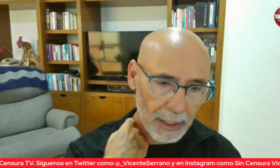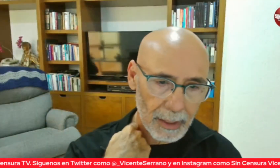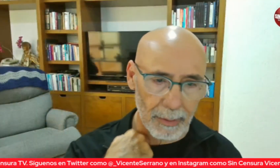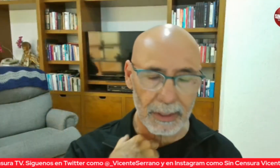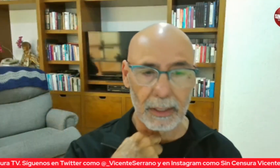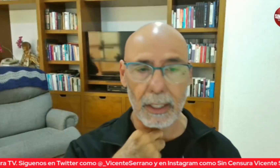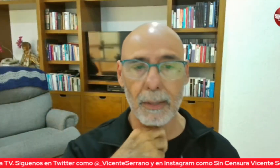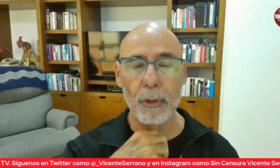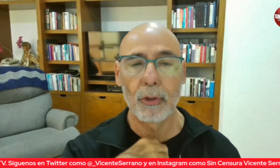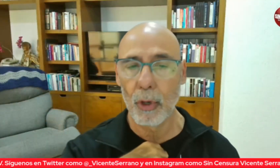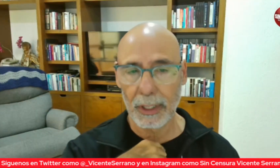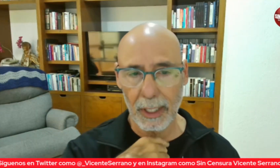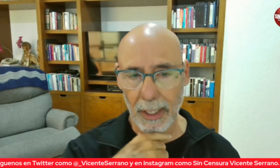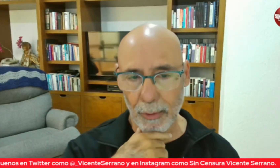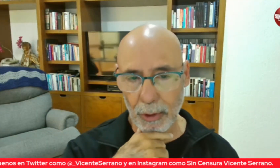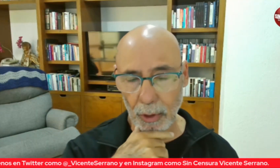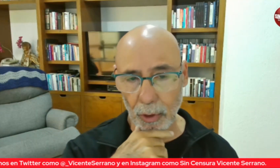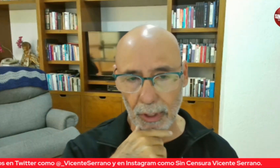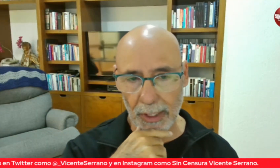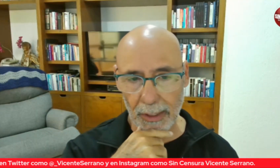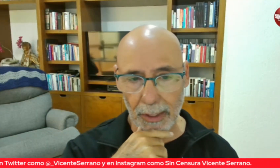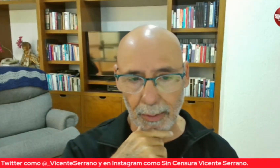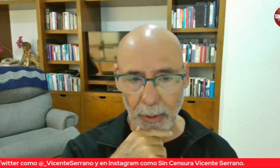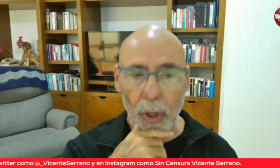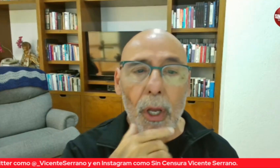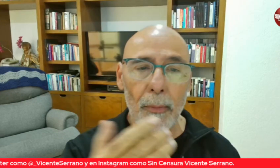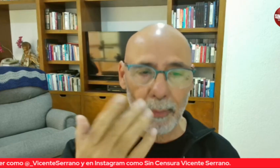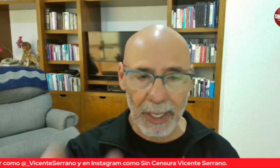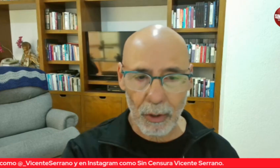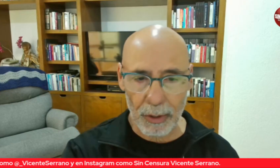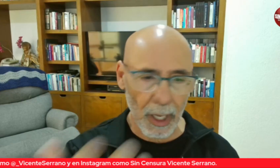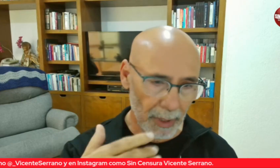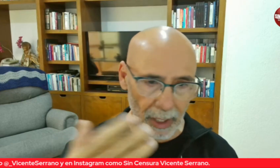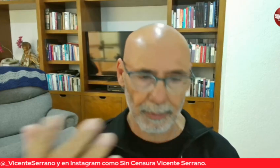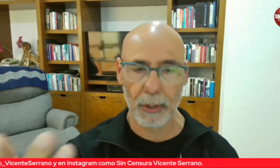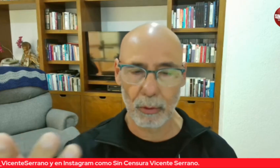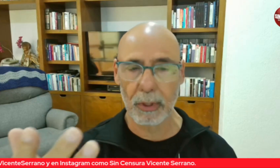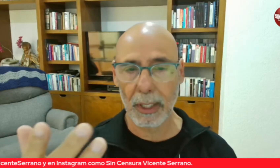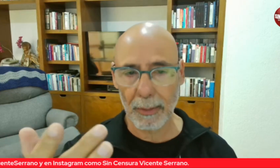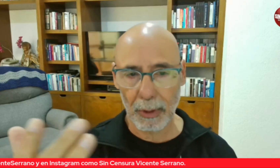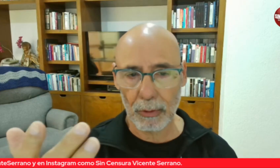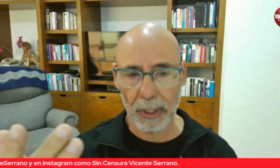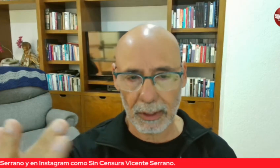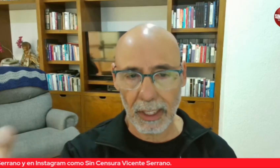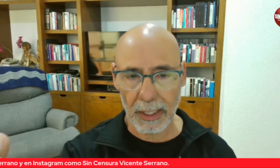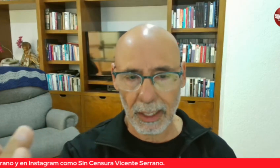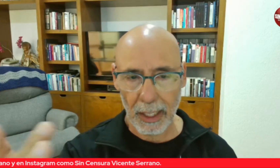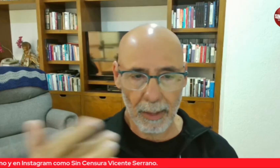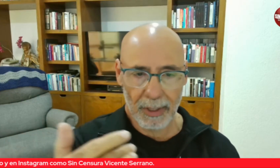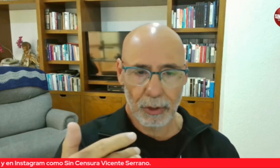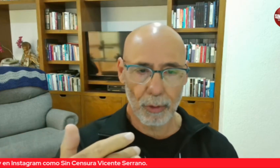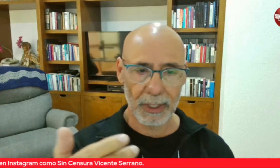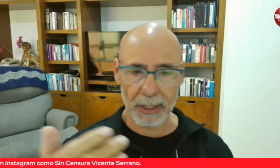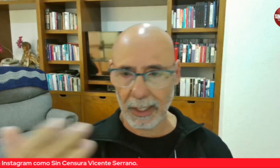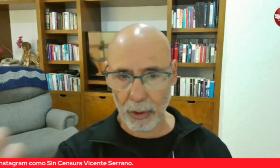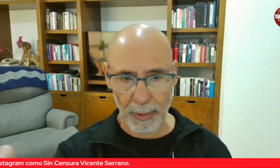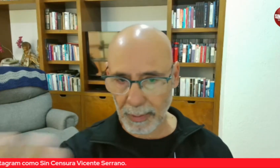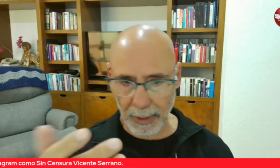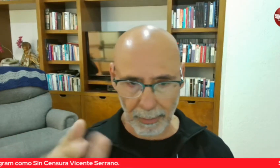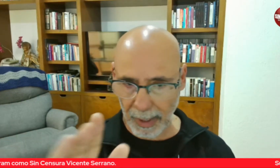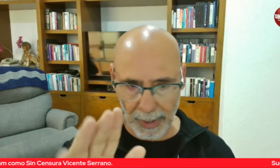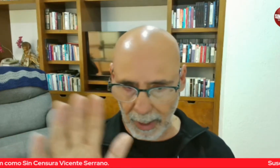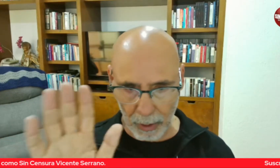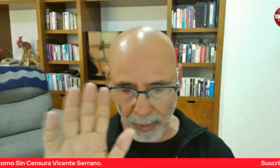las narrativas que tenemos o que tengamos en contra de este individuo. Pero, y ahí viene la pregunta seria. A ver, si yo me atraso, a